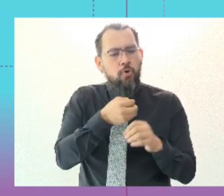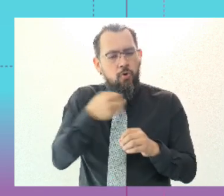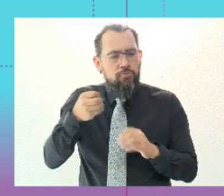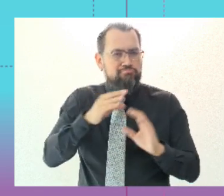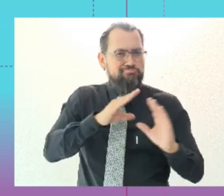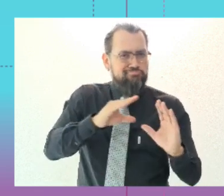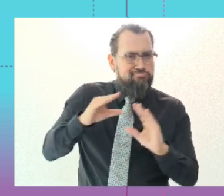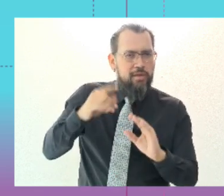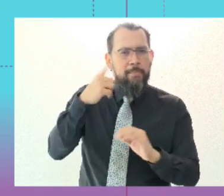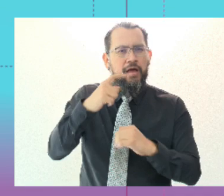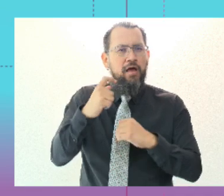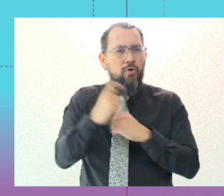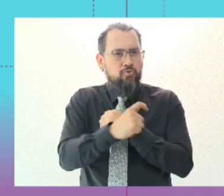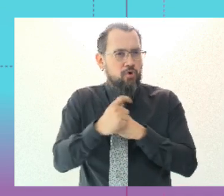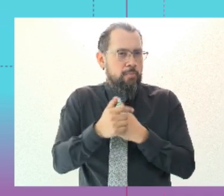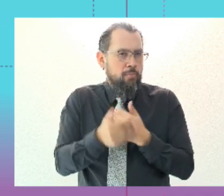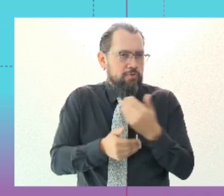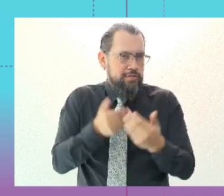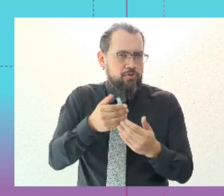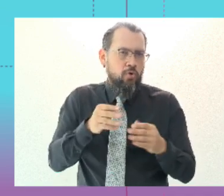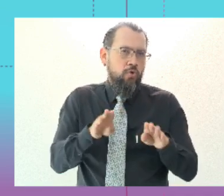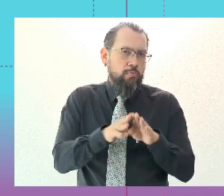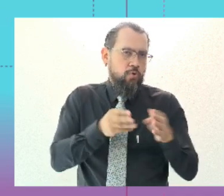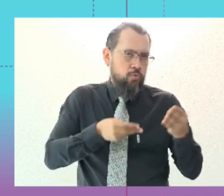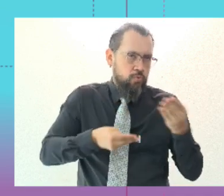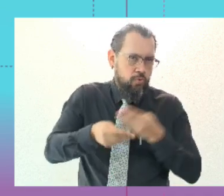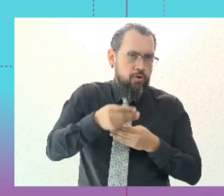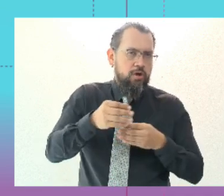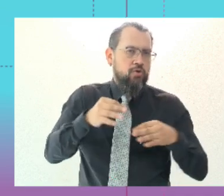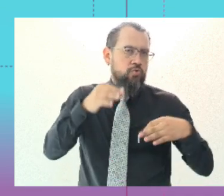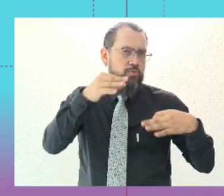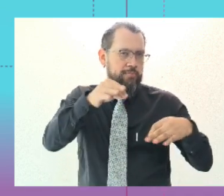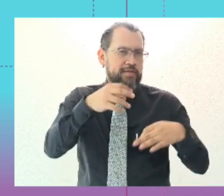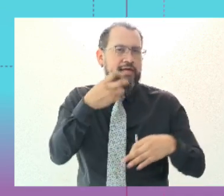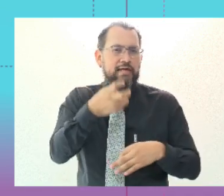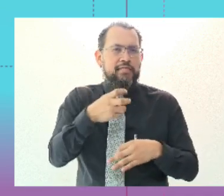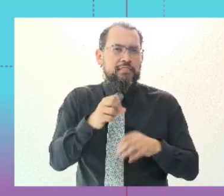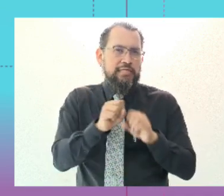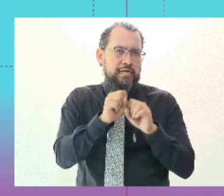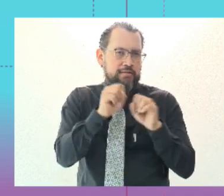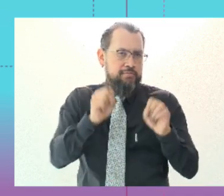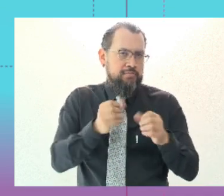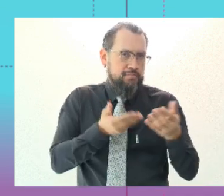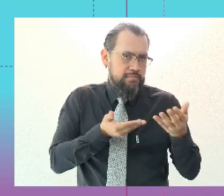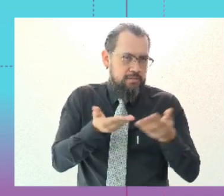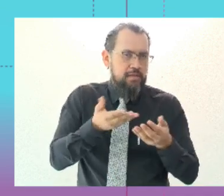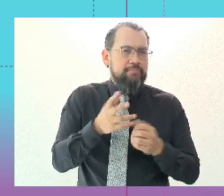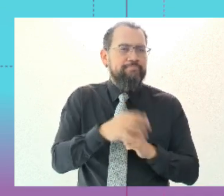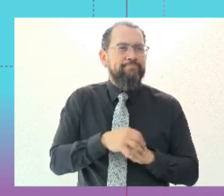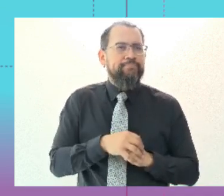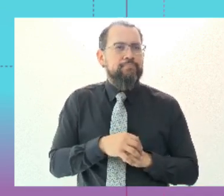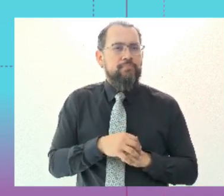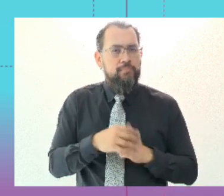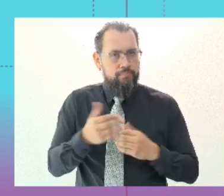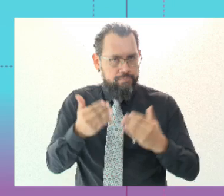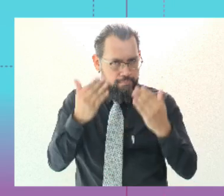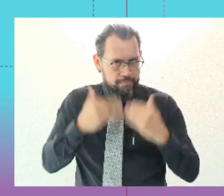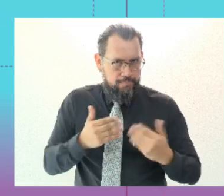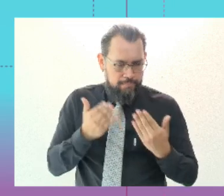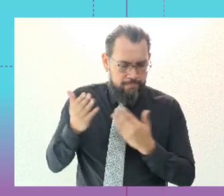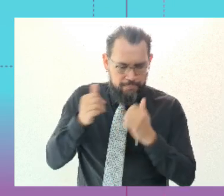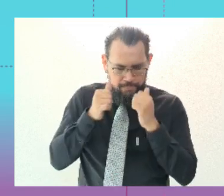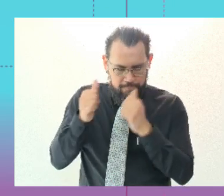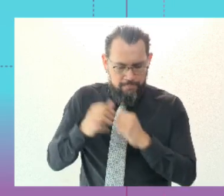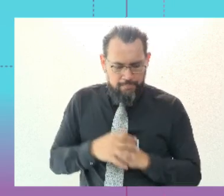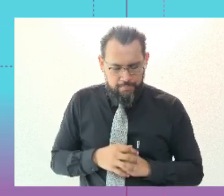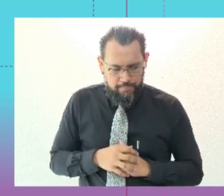capacitación y automatización de los procesos de gestión documental y servicios archivísticos del Instituto. Adelante.